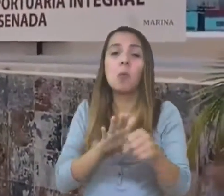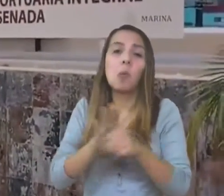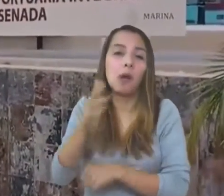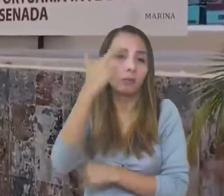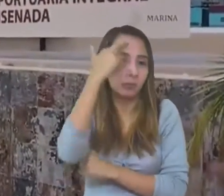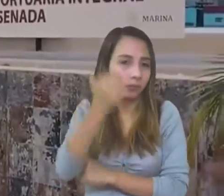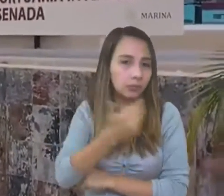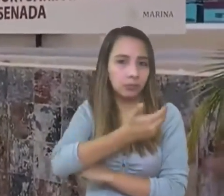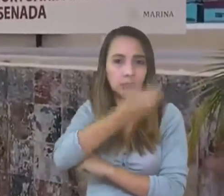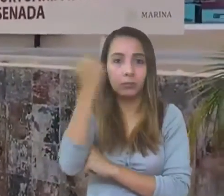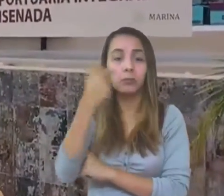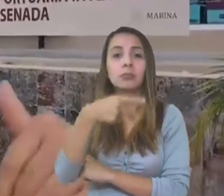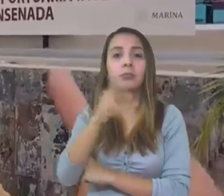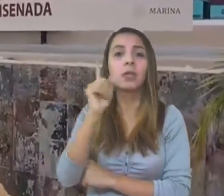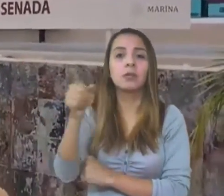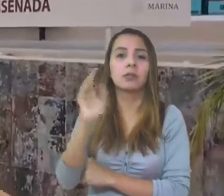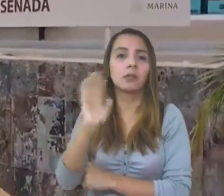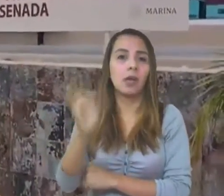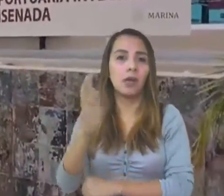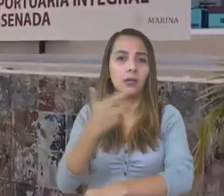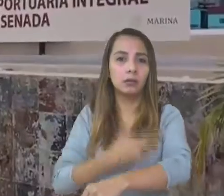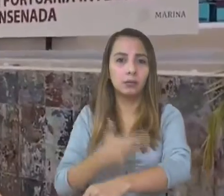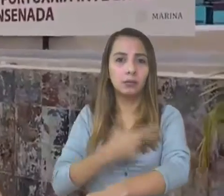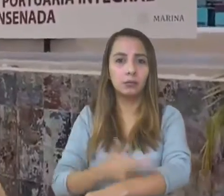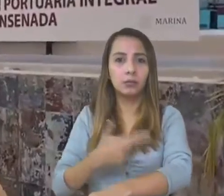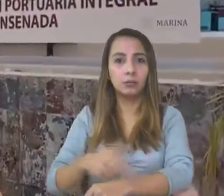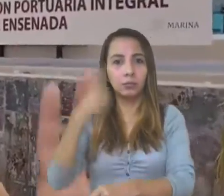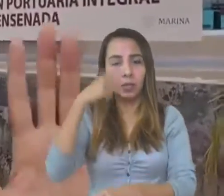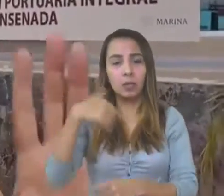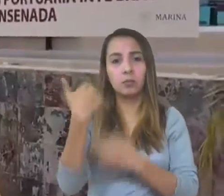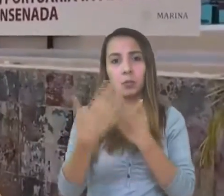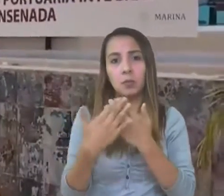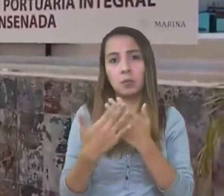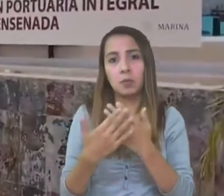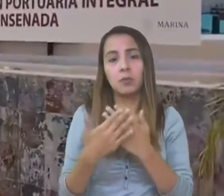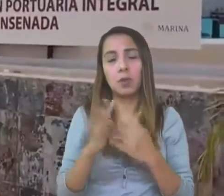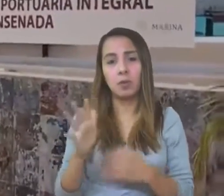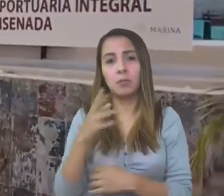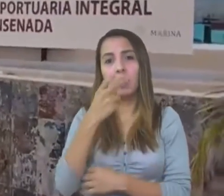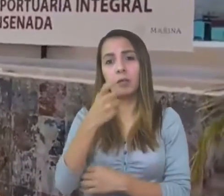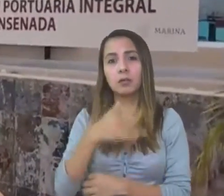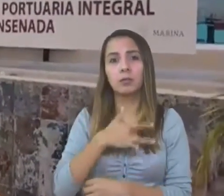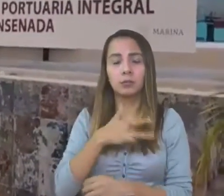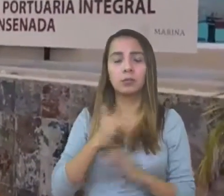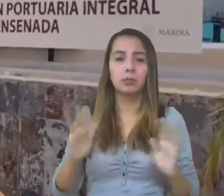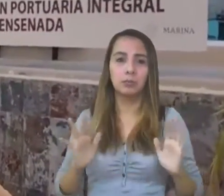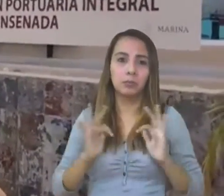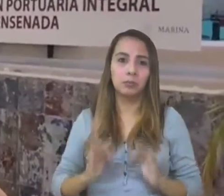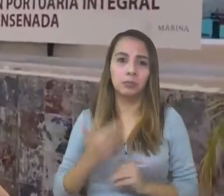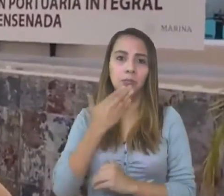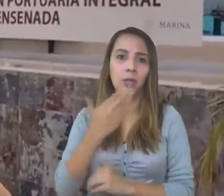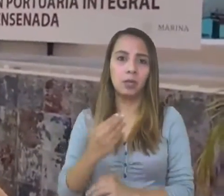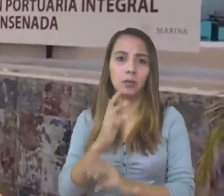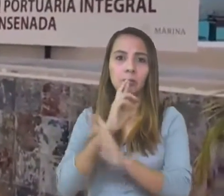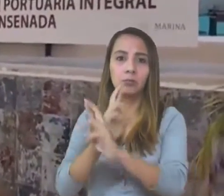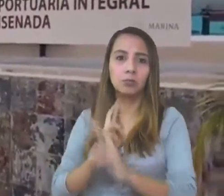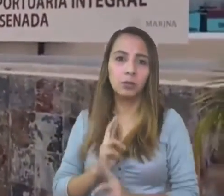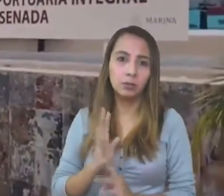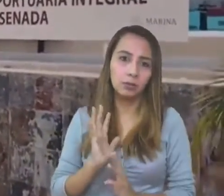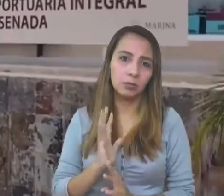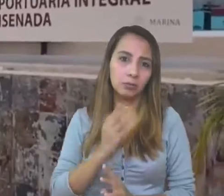Pero el asunto es de que ya lo van a ver para que se haga aquí. Correcto. Y eso nos dio por nos ese dio lado gusto. Es una buena respuesta. Nos dio